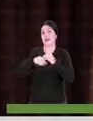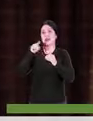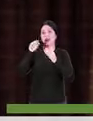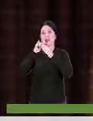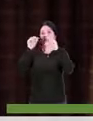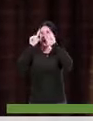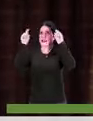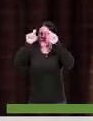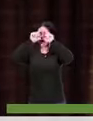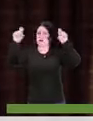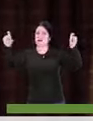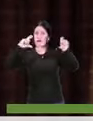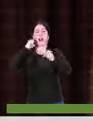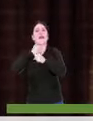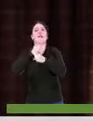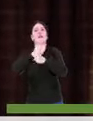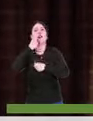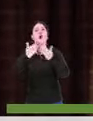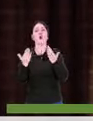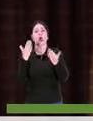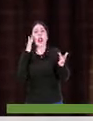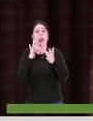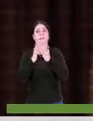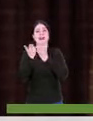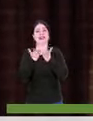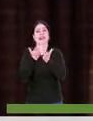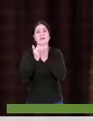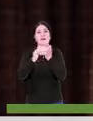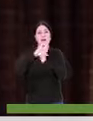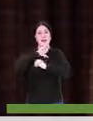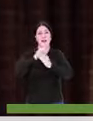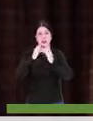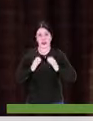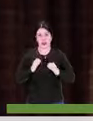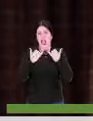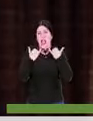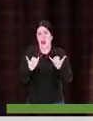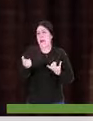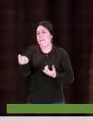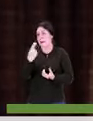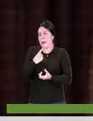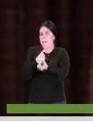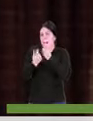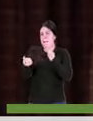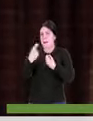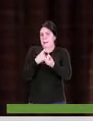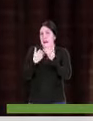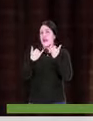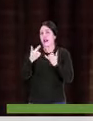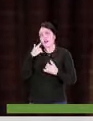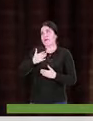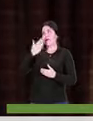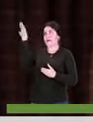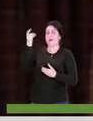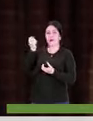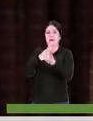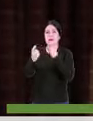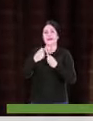en la Secretaría que tiene que ver con el servicio al ciudadano, y tenemos también algunas preguntas. Por favor, veamos las preguntas de los ciudadanos.